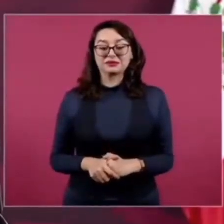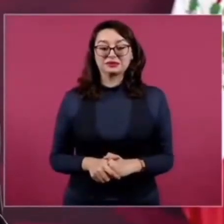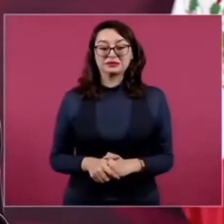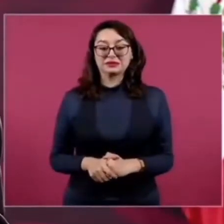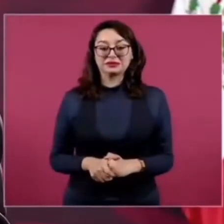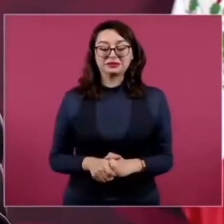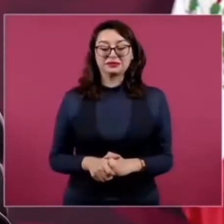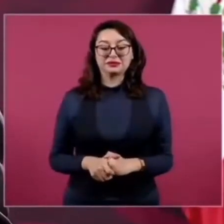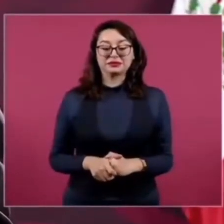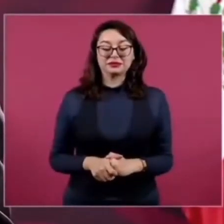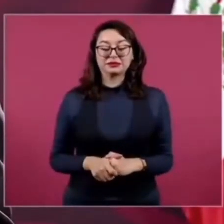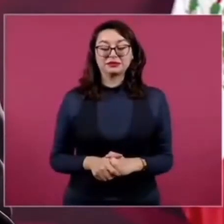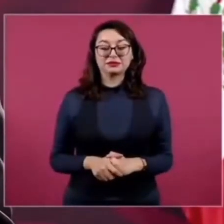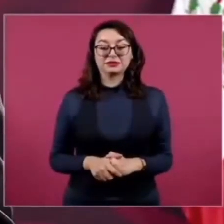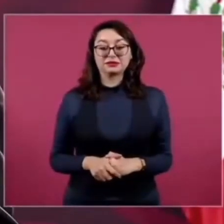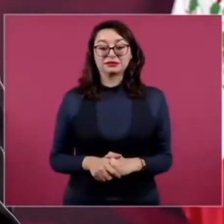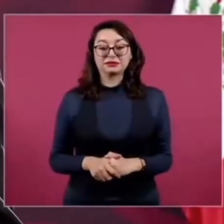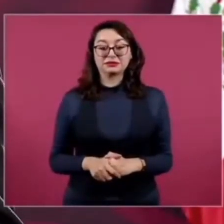no se